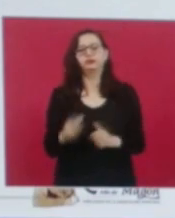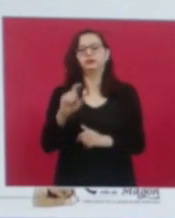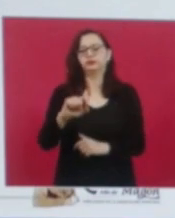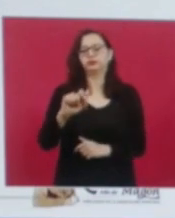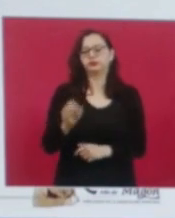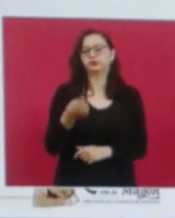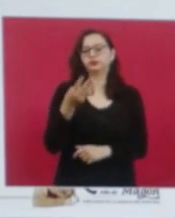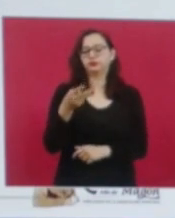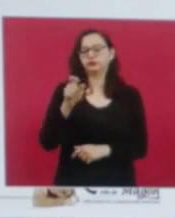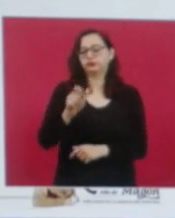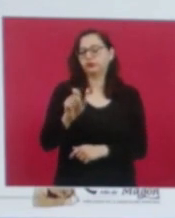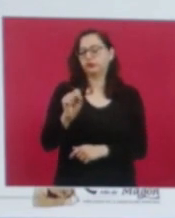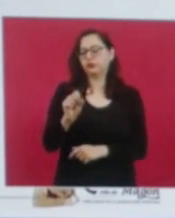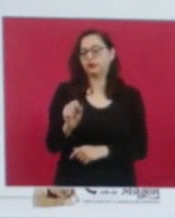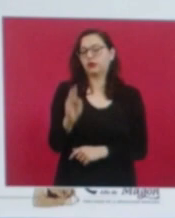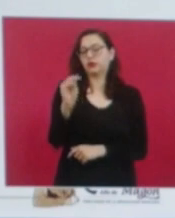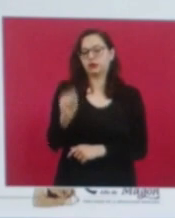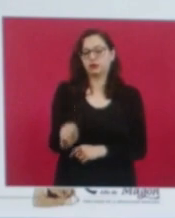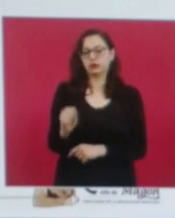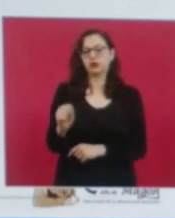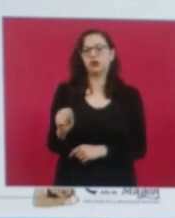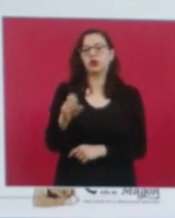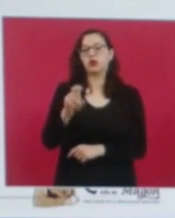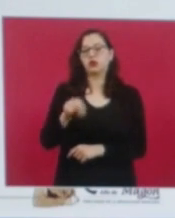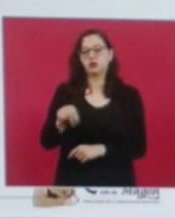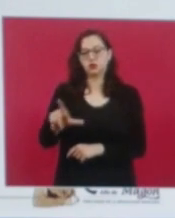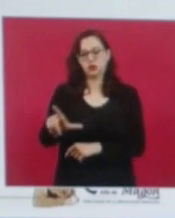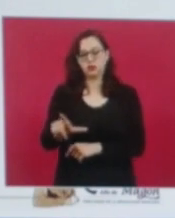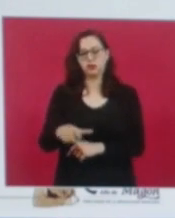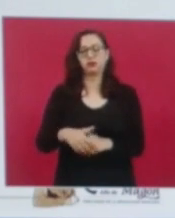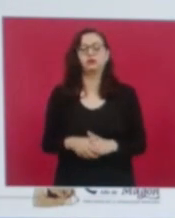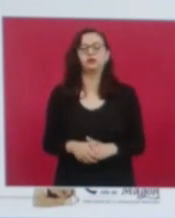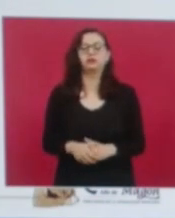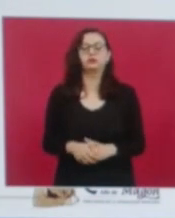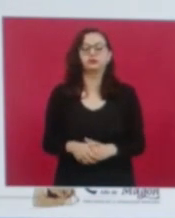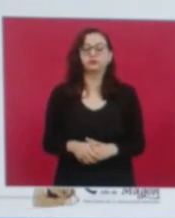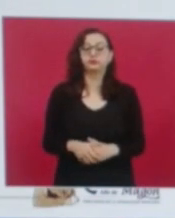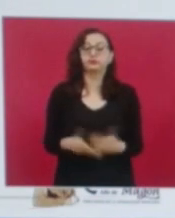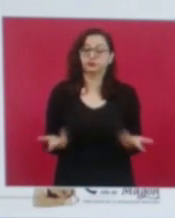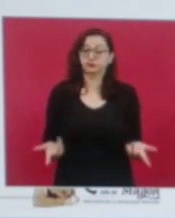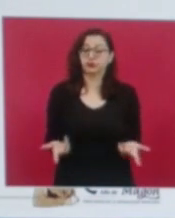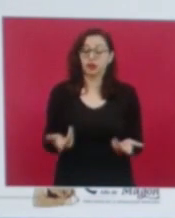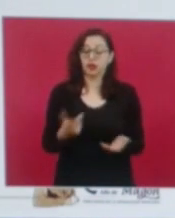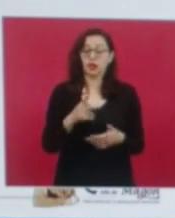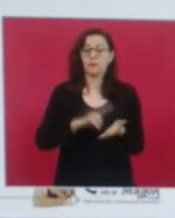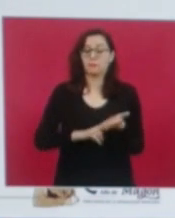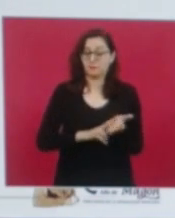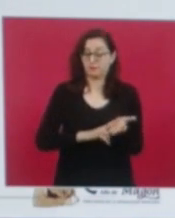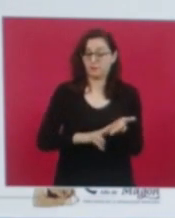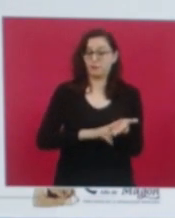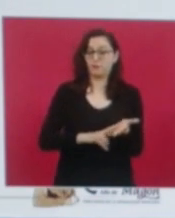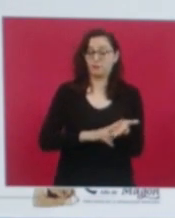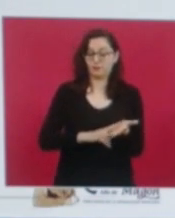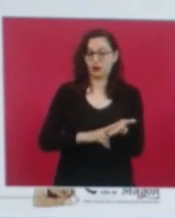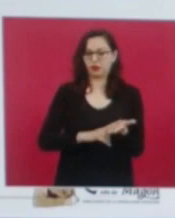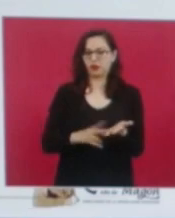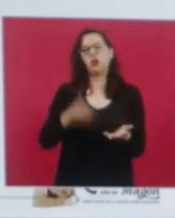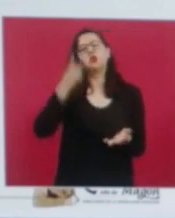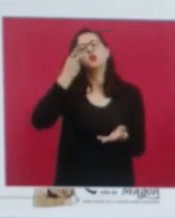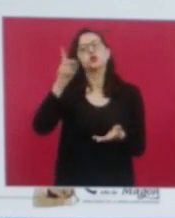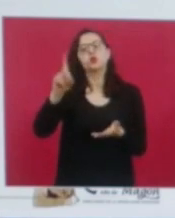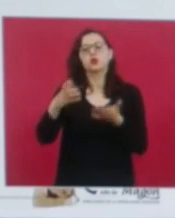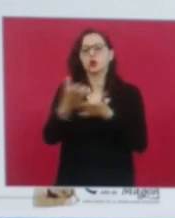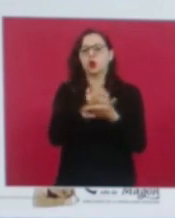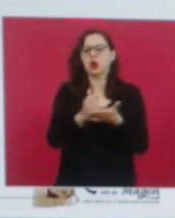piensa en lo alternativo pero si lo alternativo falla imagínate nada más que se le queda a la gente no vendrán actores que